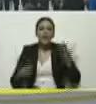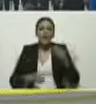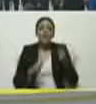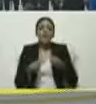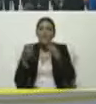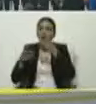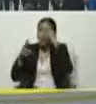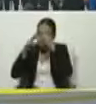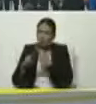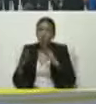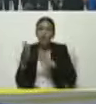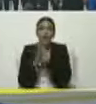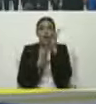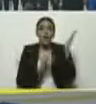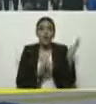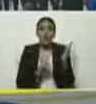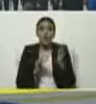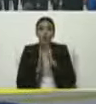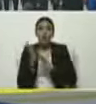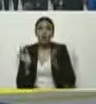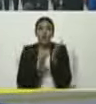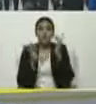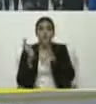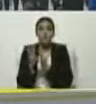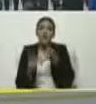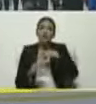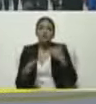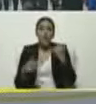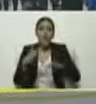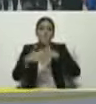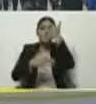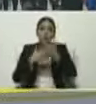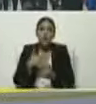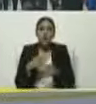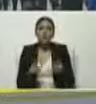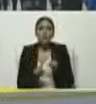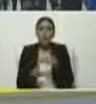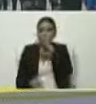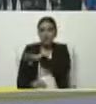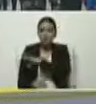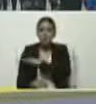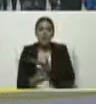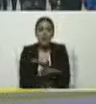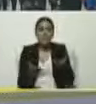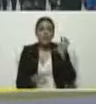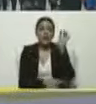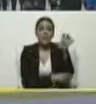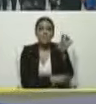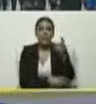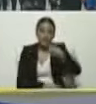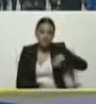Cristo y tiene un proyecto socialista y humanista para nuestra patria.